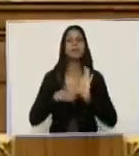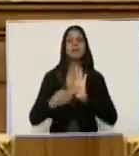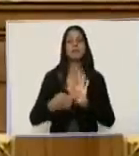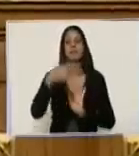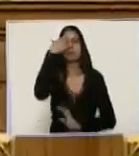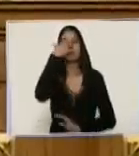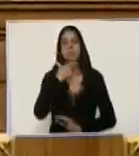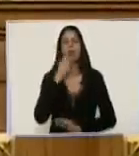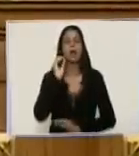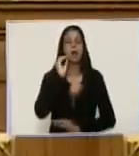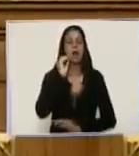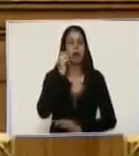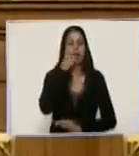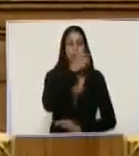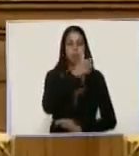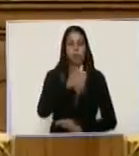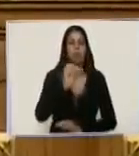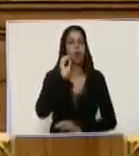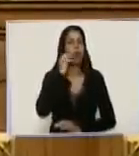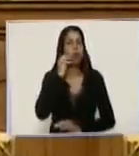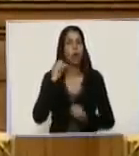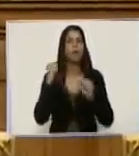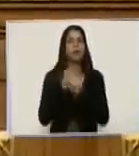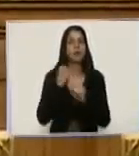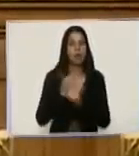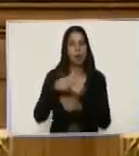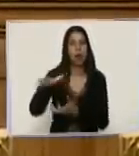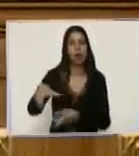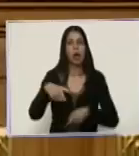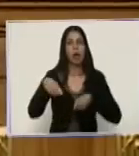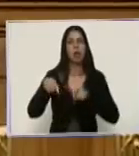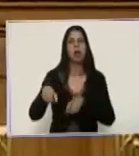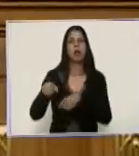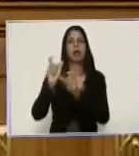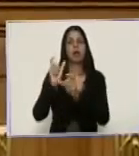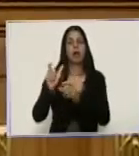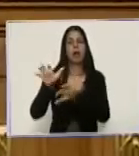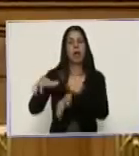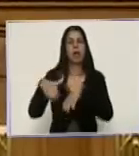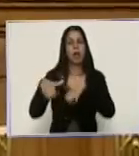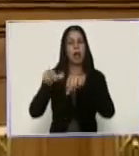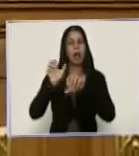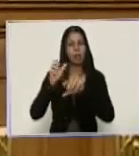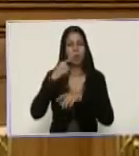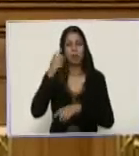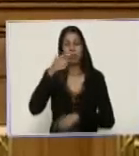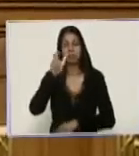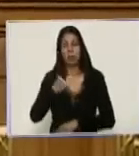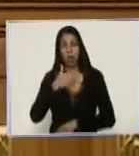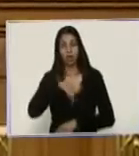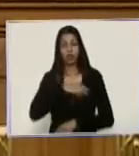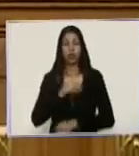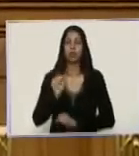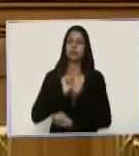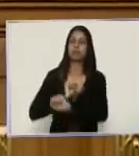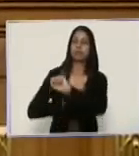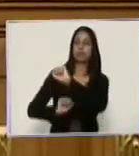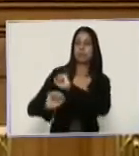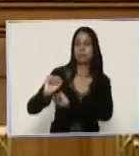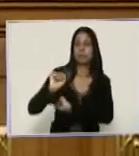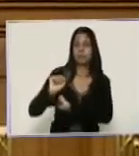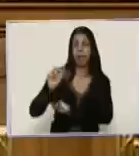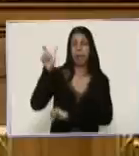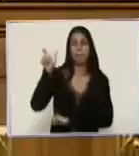pueblo joven, al pueblo trabajador y campesino. En nombre de ellos, no solo repudiamos las